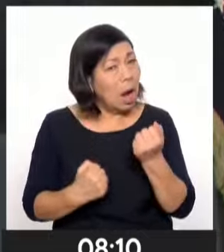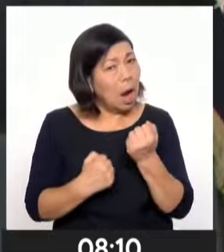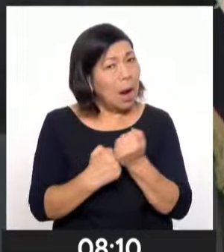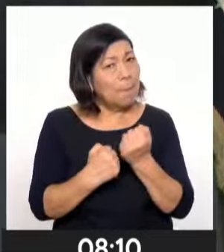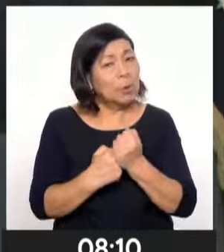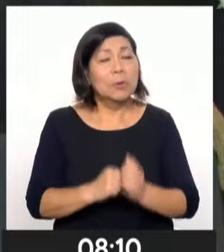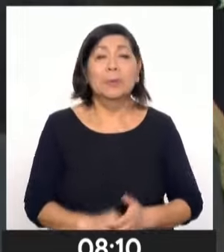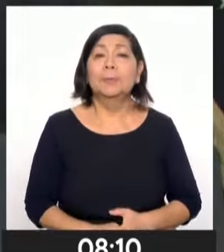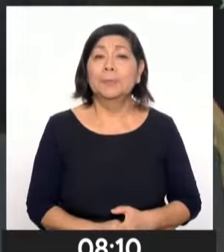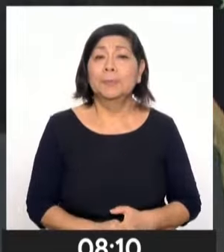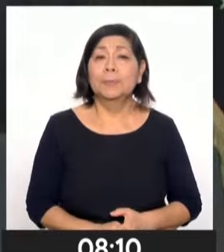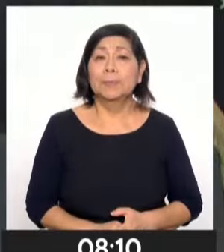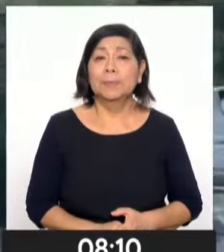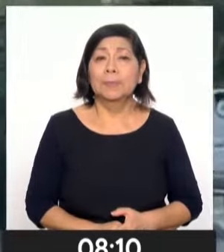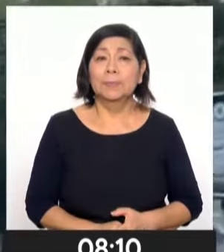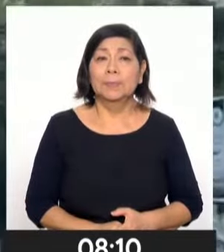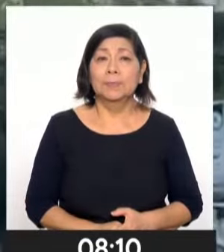respaldarlos.